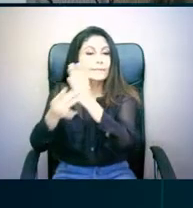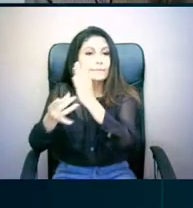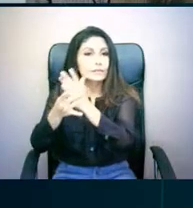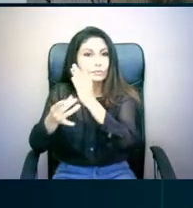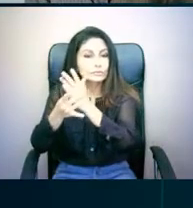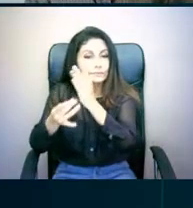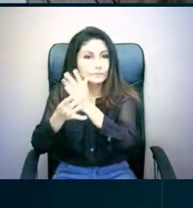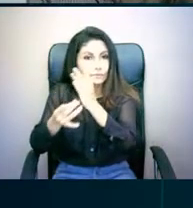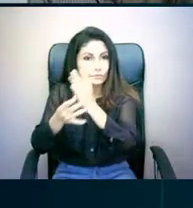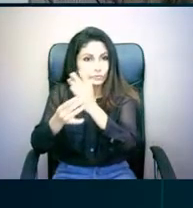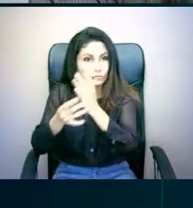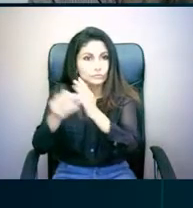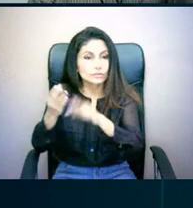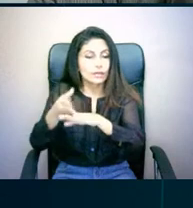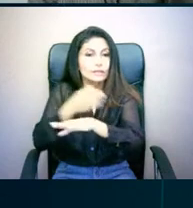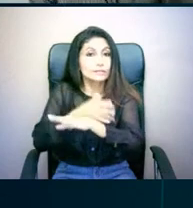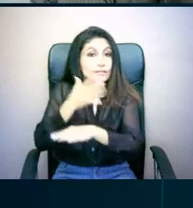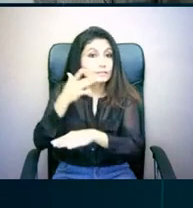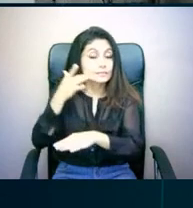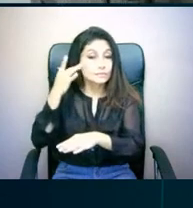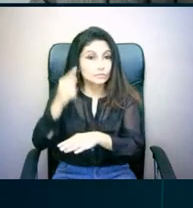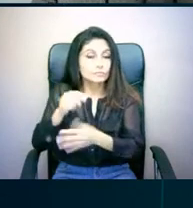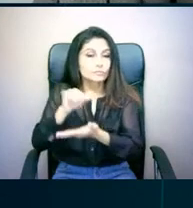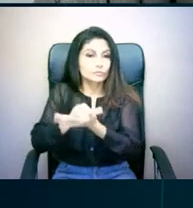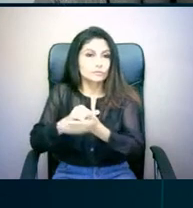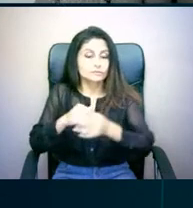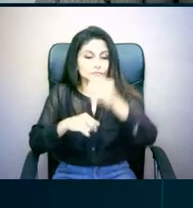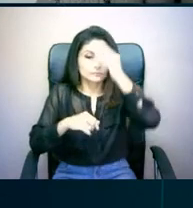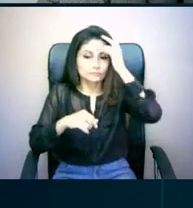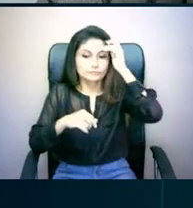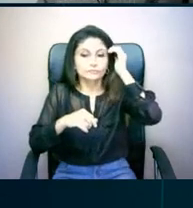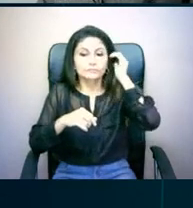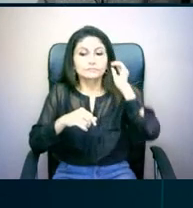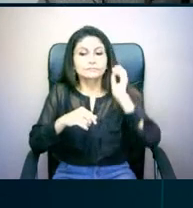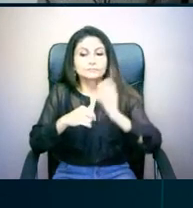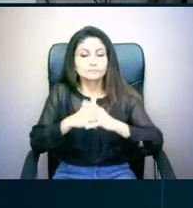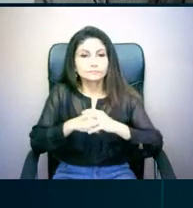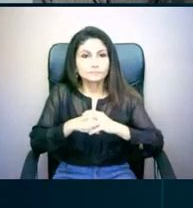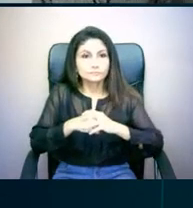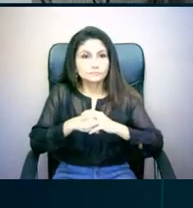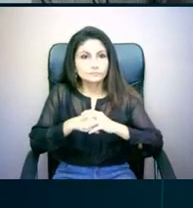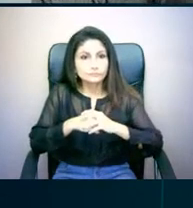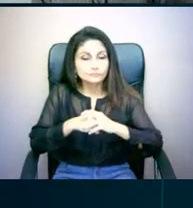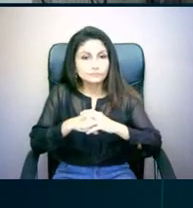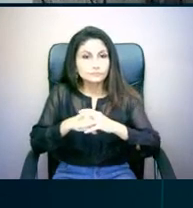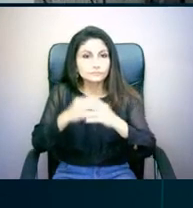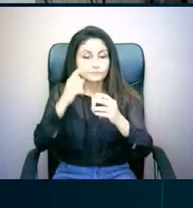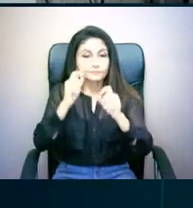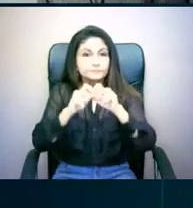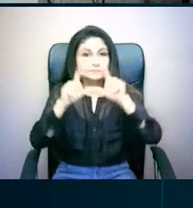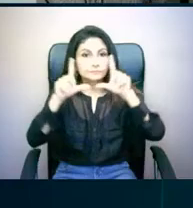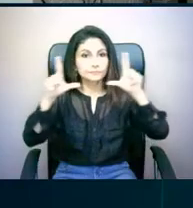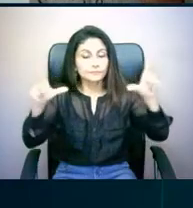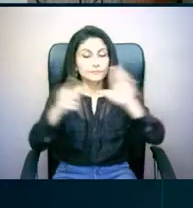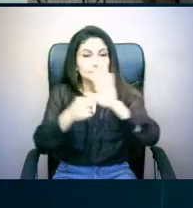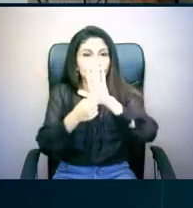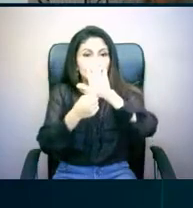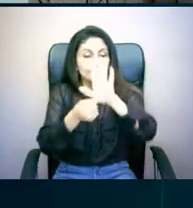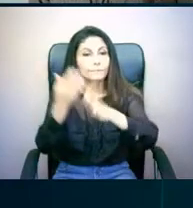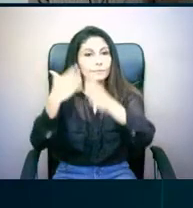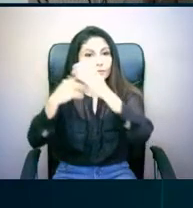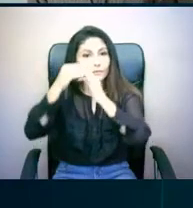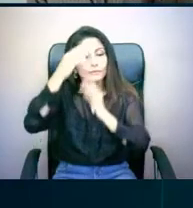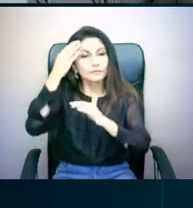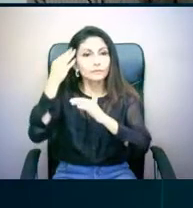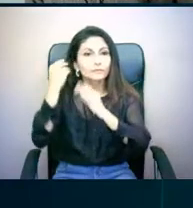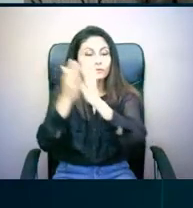previa acidificación. Listo. Entonces acá les comparto, como les conté, yo estuve